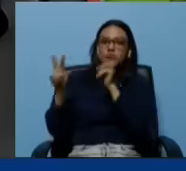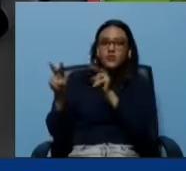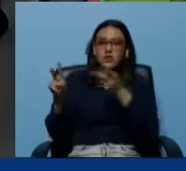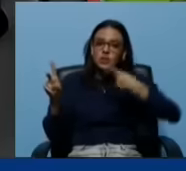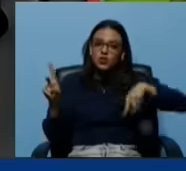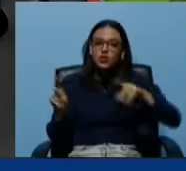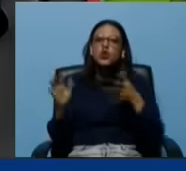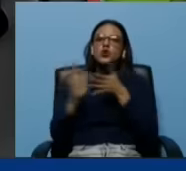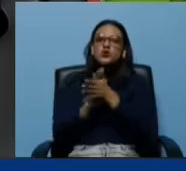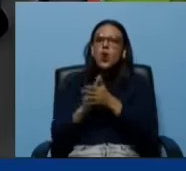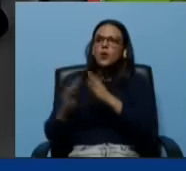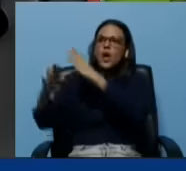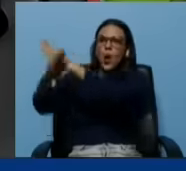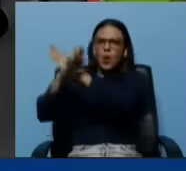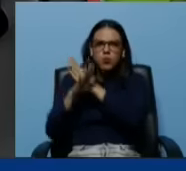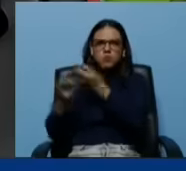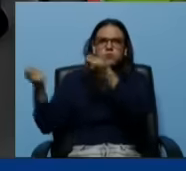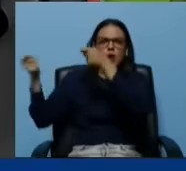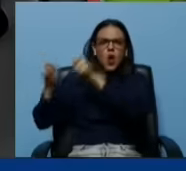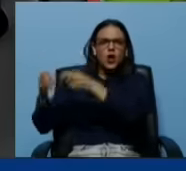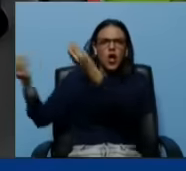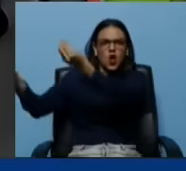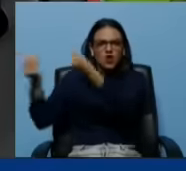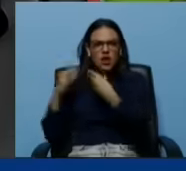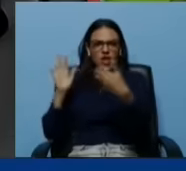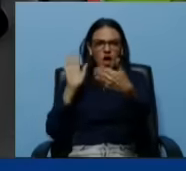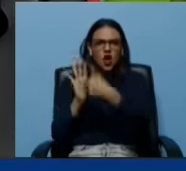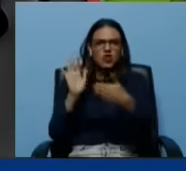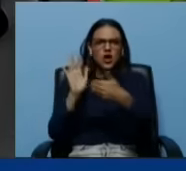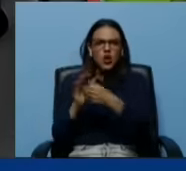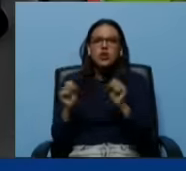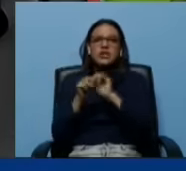bloqueo y con las medidas unilaterales ilegales.